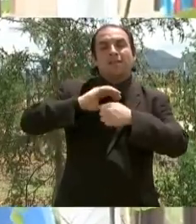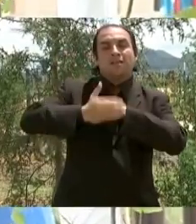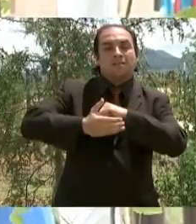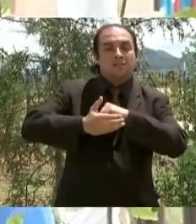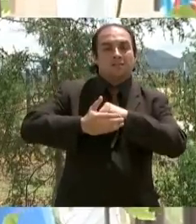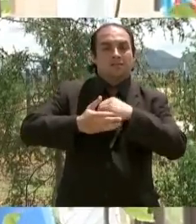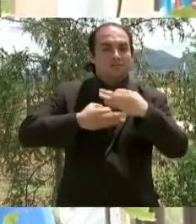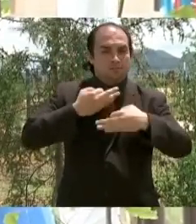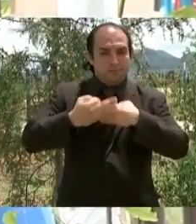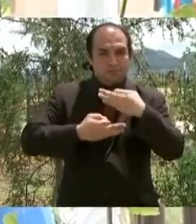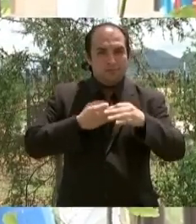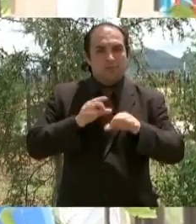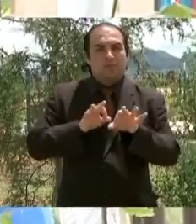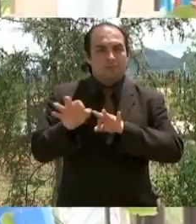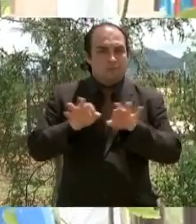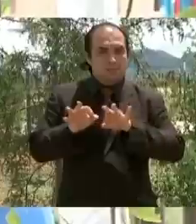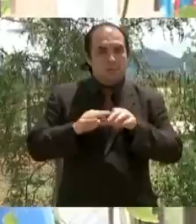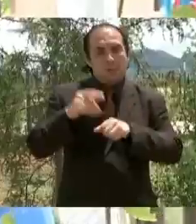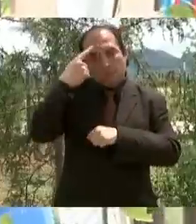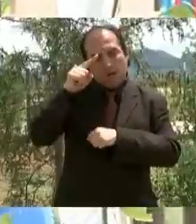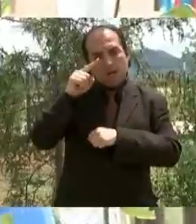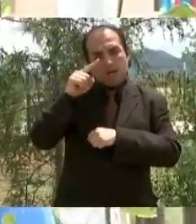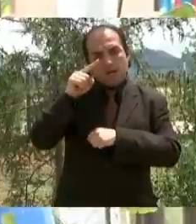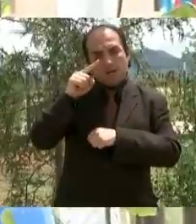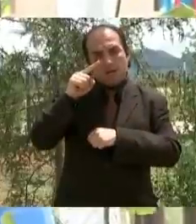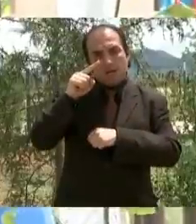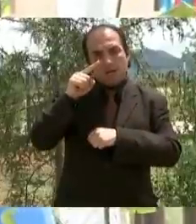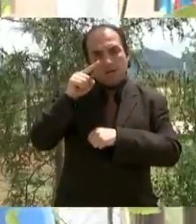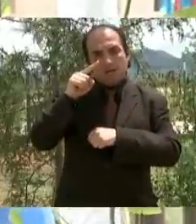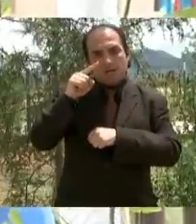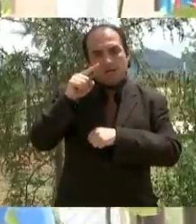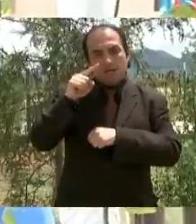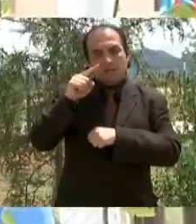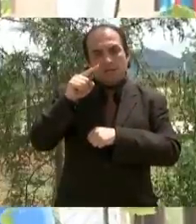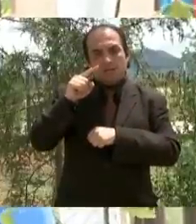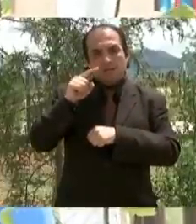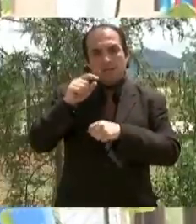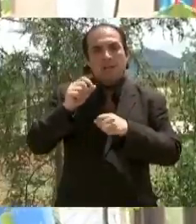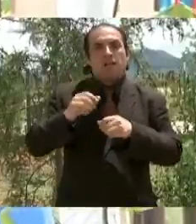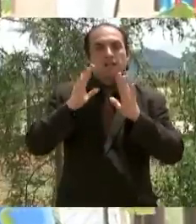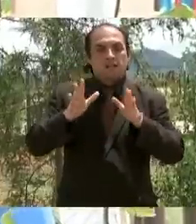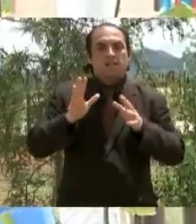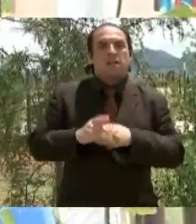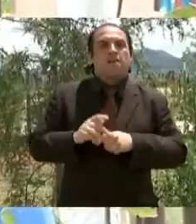concluido para dejarlo completamente